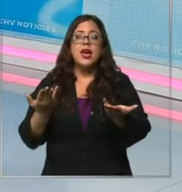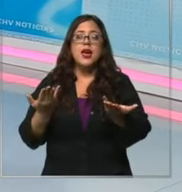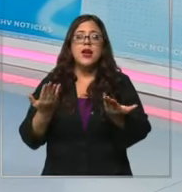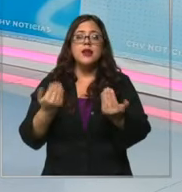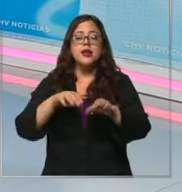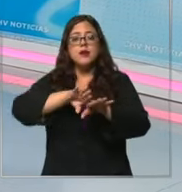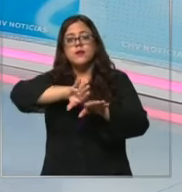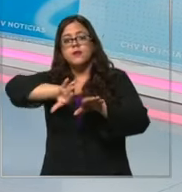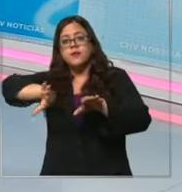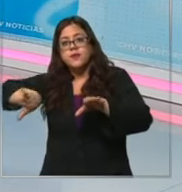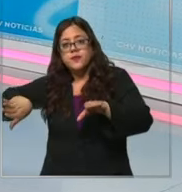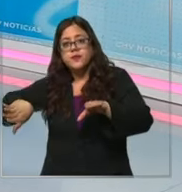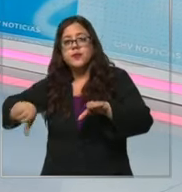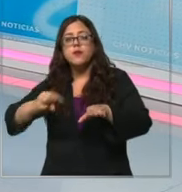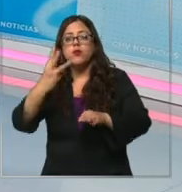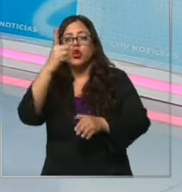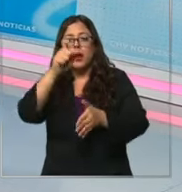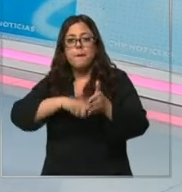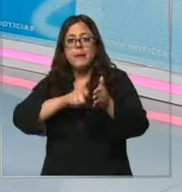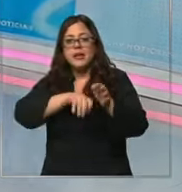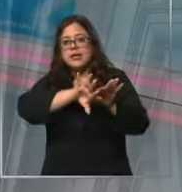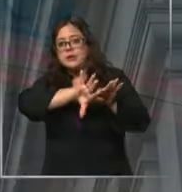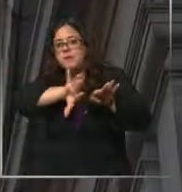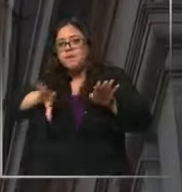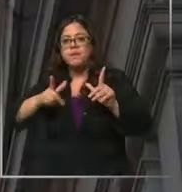de sus labores reales por 3 meses.